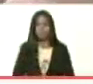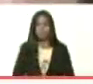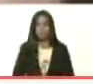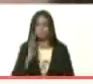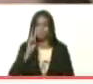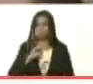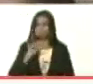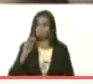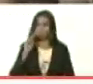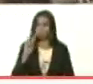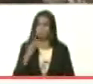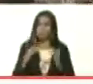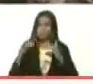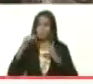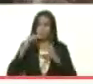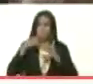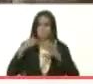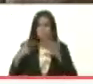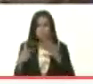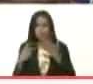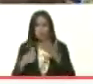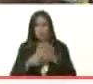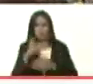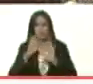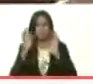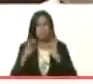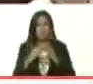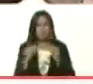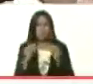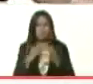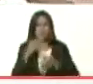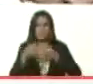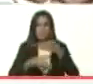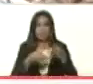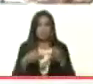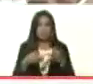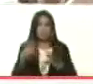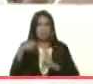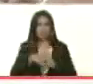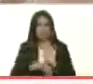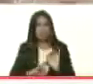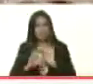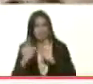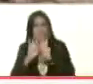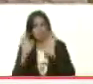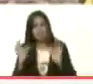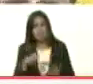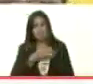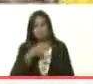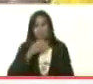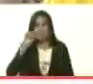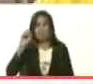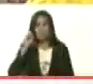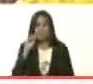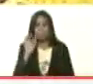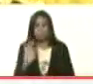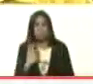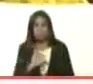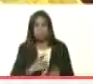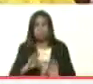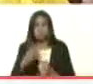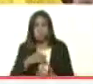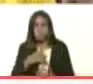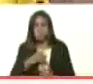criterio que está por encima de los demás. Hablar en el vacío del socialismo no funciona, pues